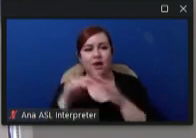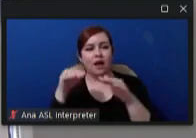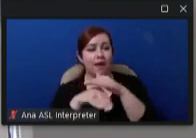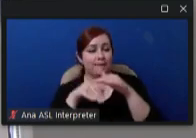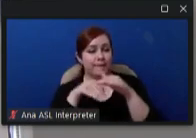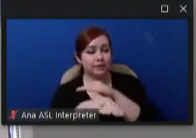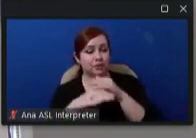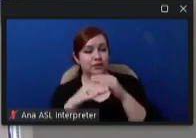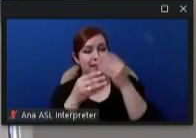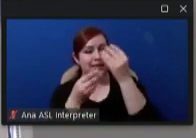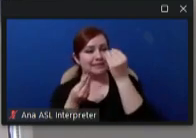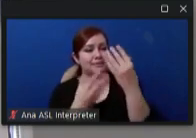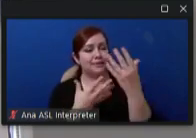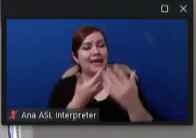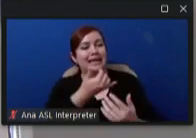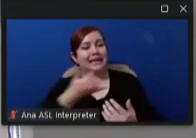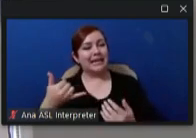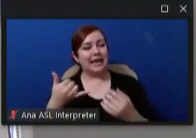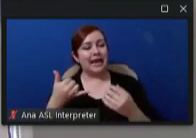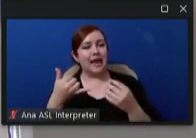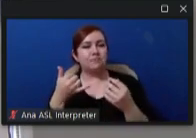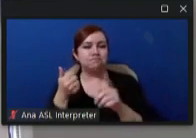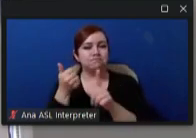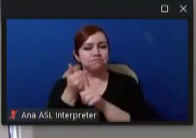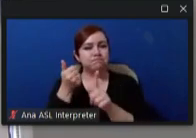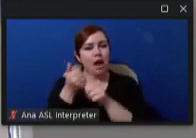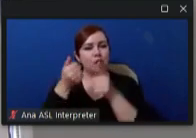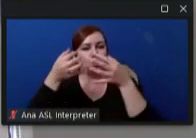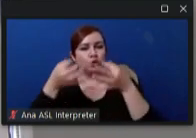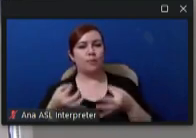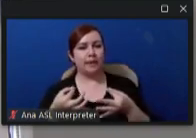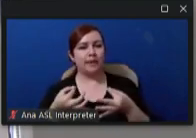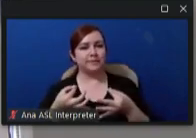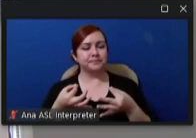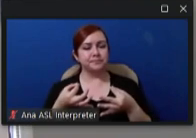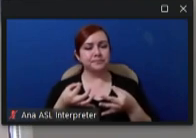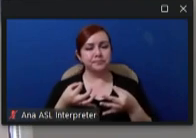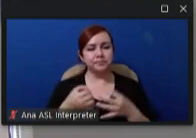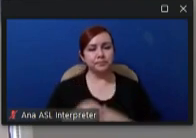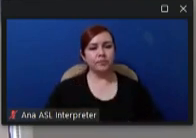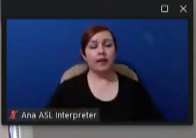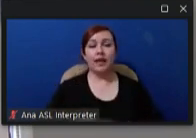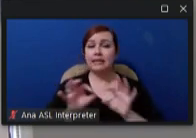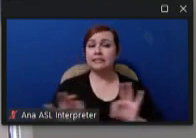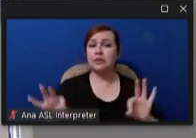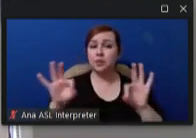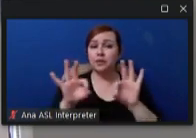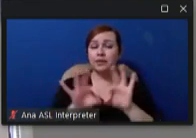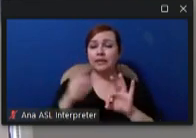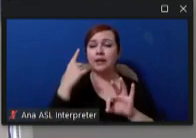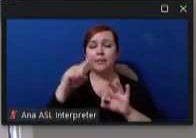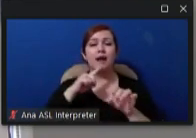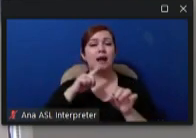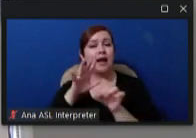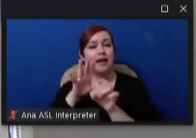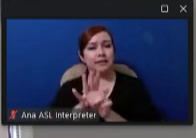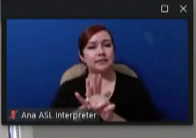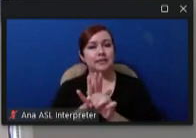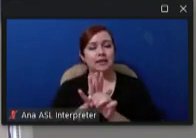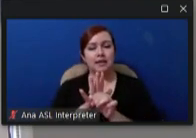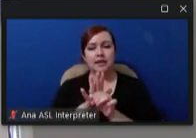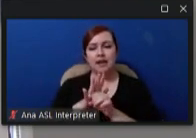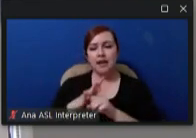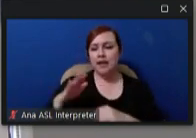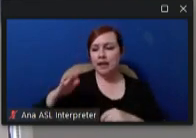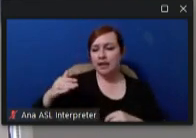la autonomía. La superación de estas debilidades institucionales es esencial para garantizar que las niñez y las